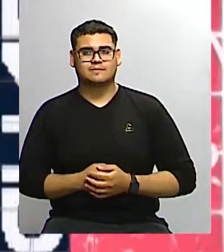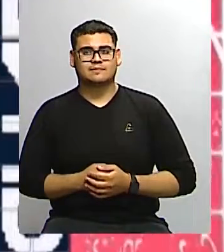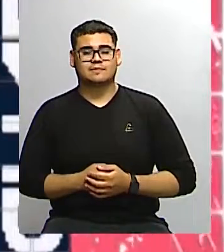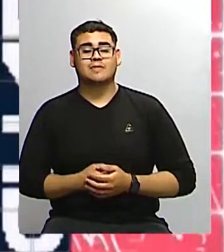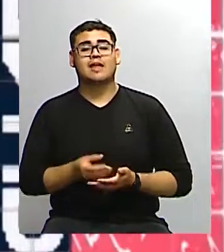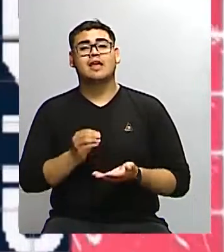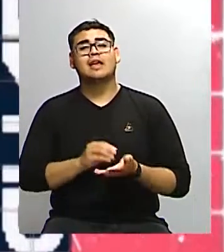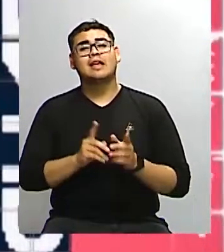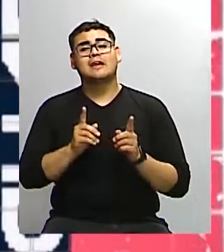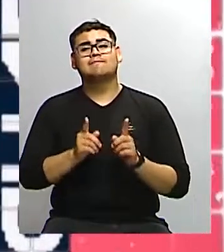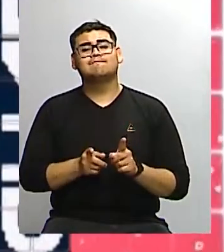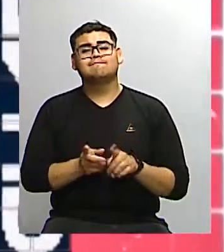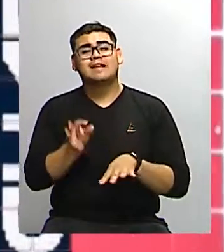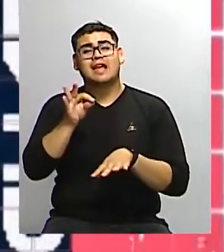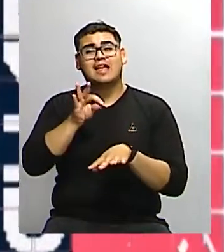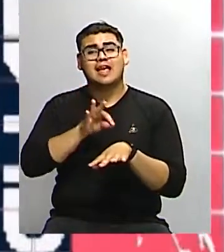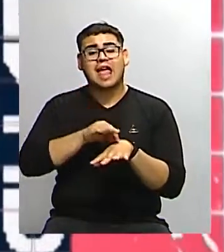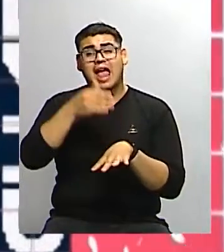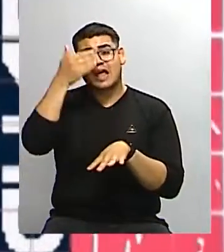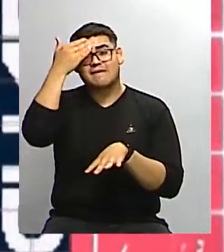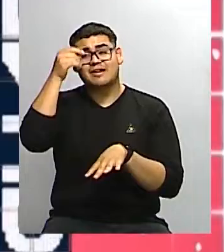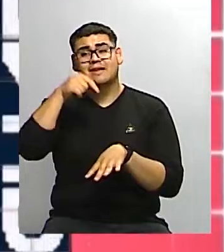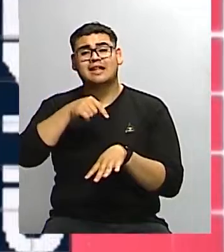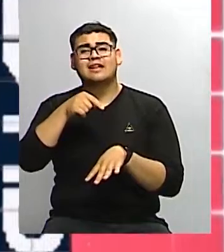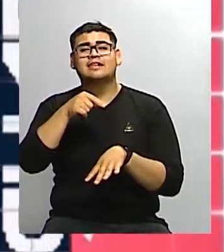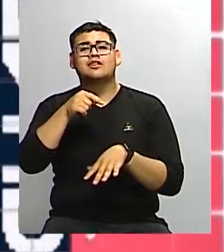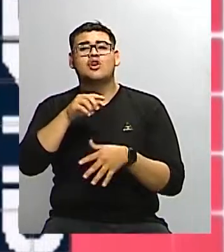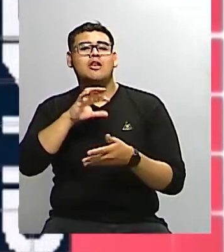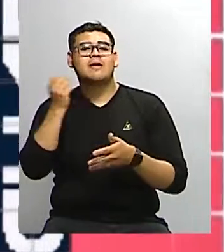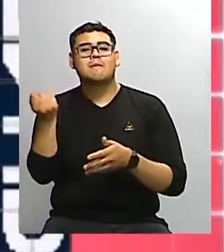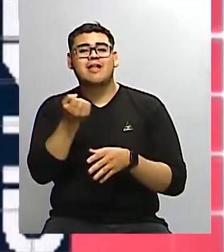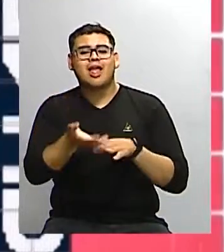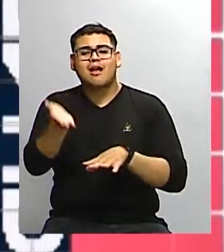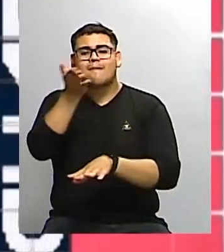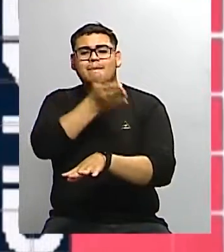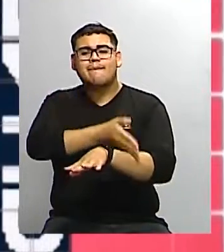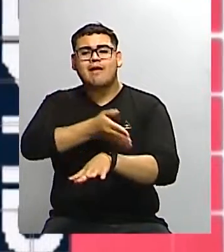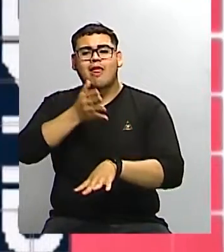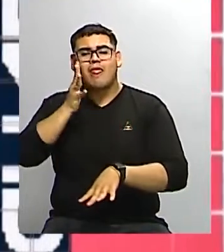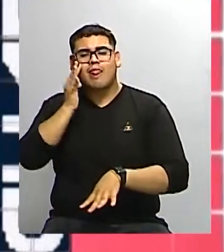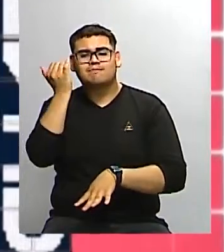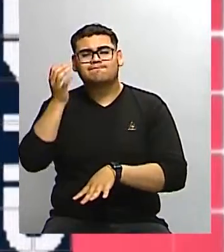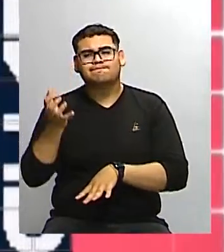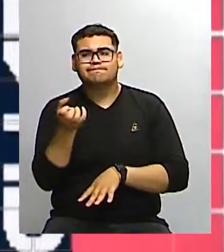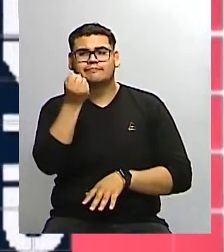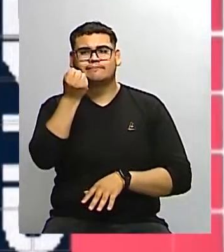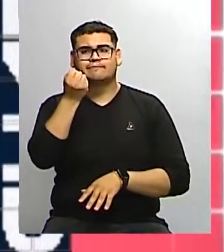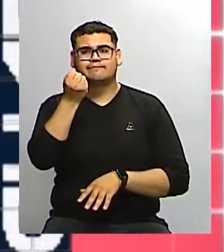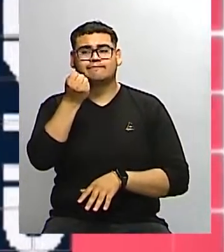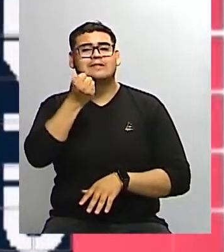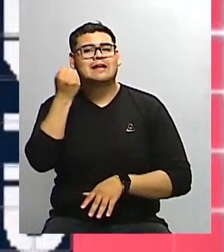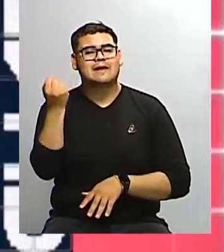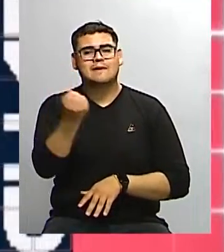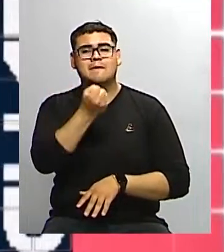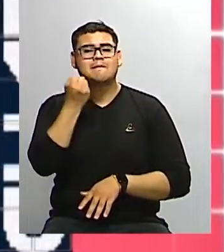de enfermedad en la cual es clave la detección precoz, por eso es que tan importante